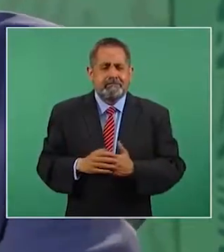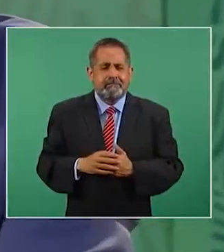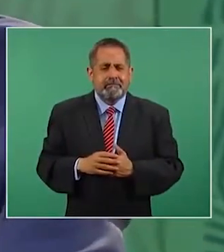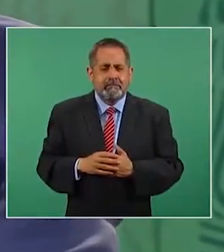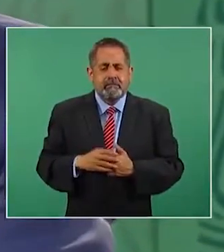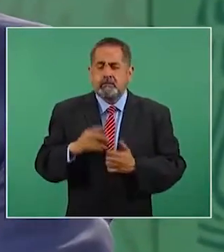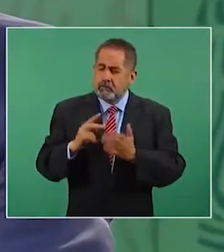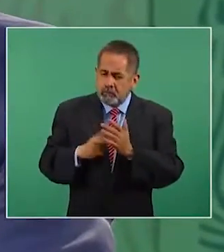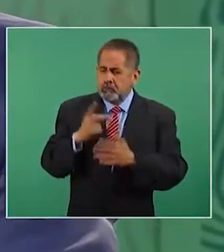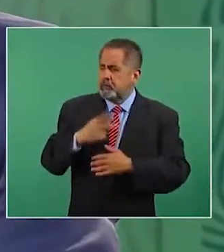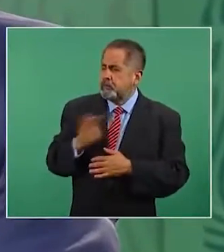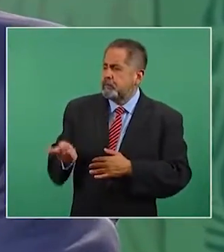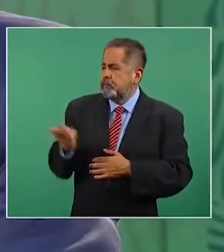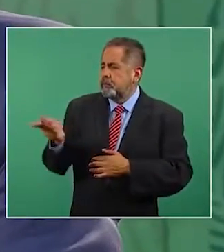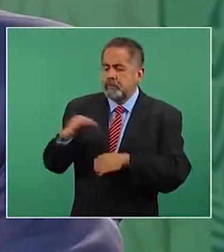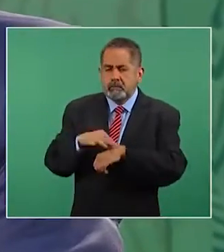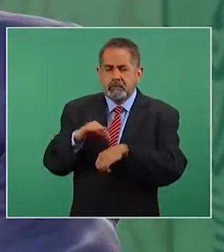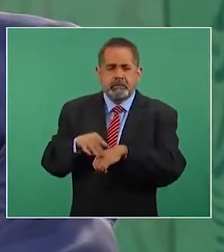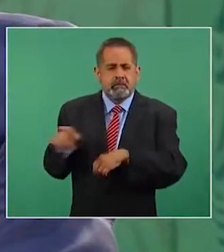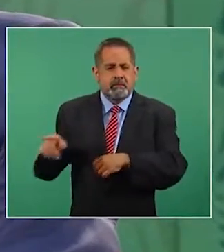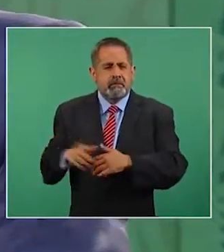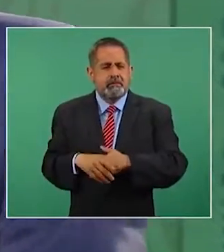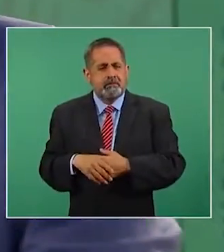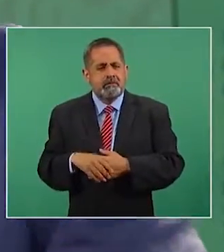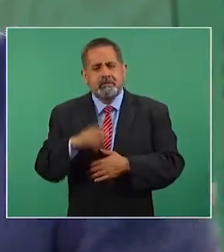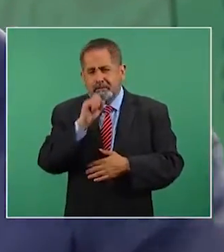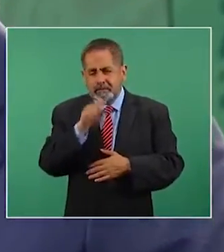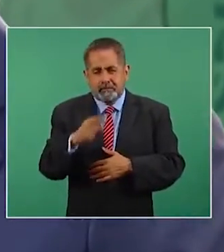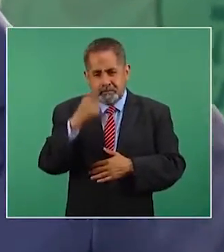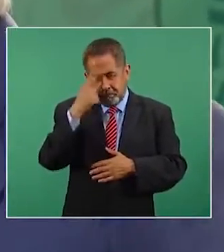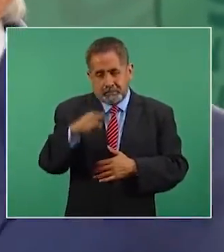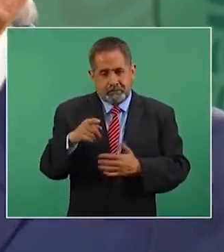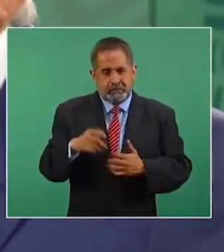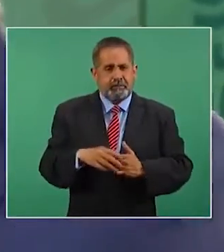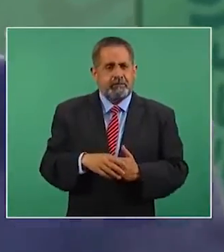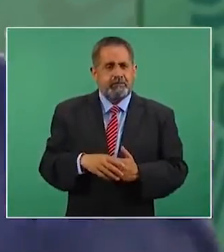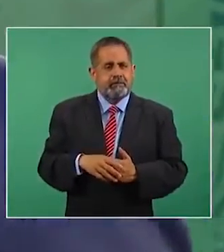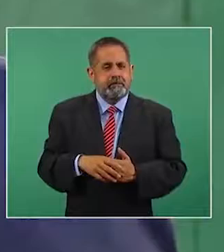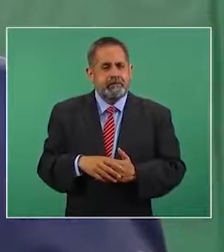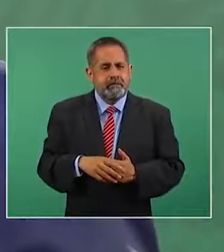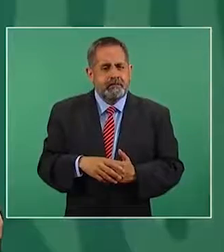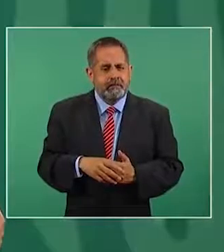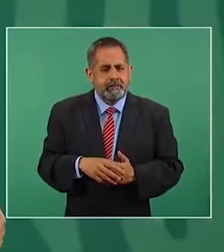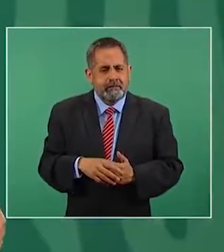Volví a preguntarle a los médicos. Y también para,